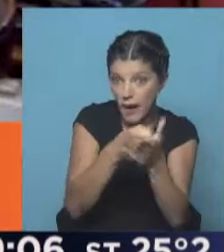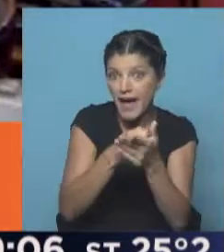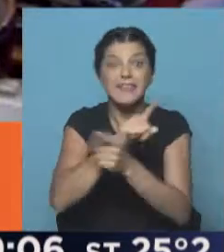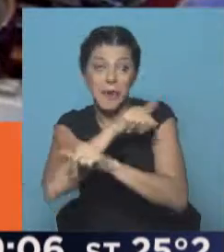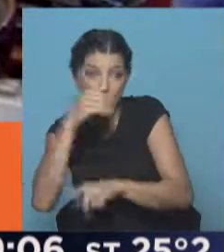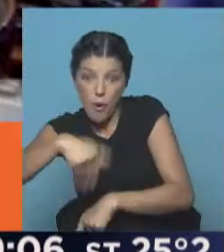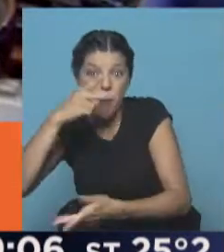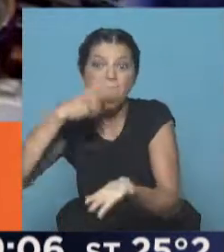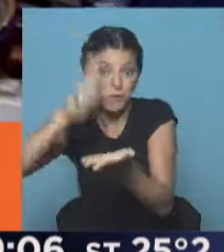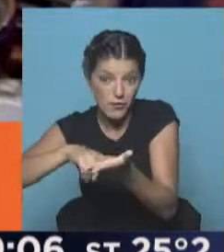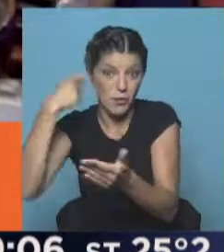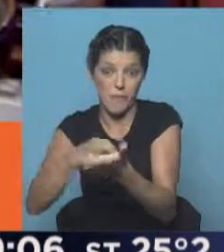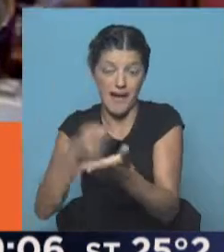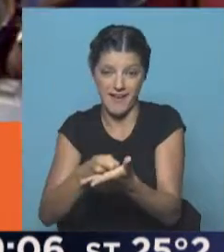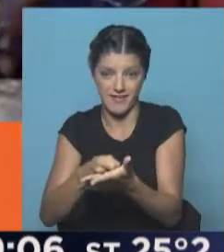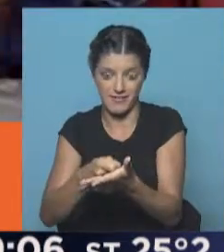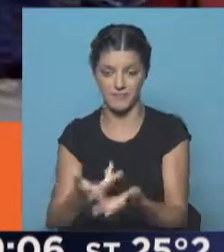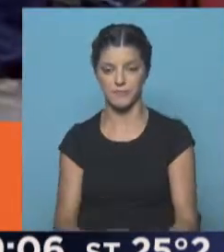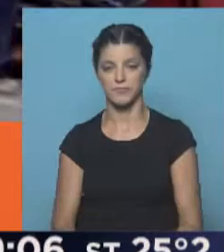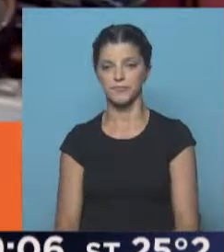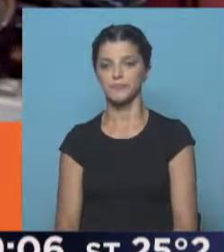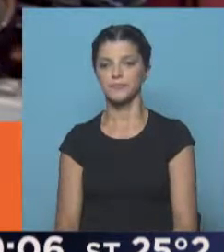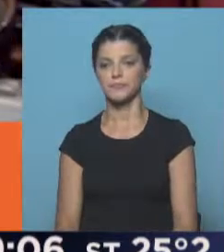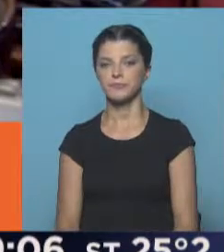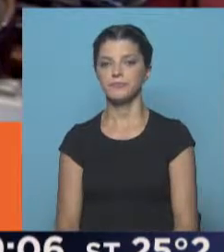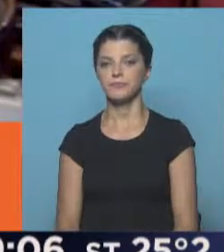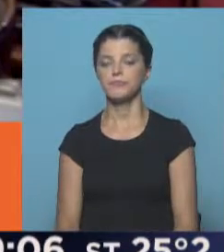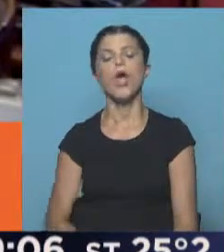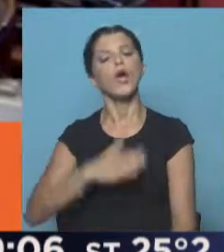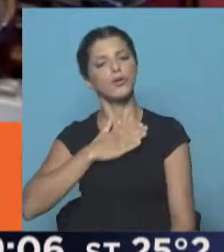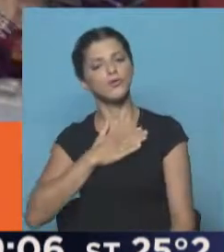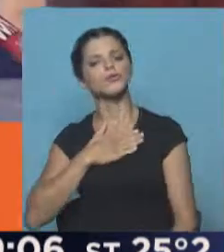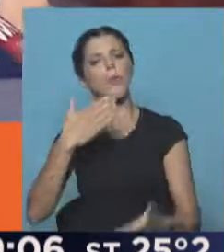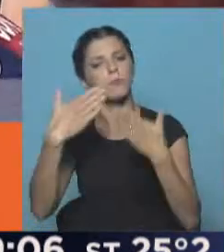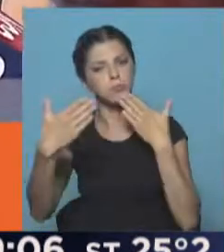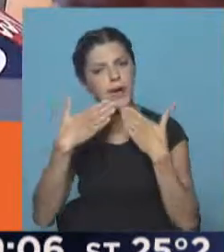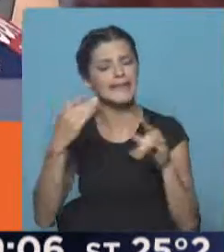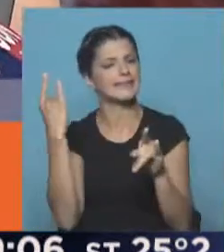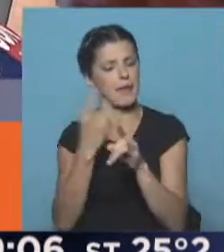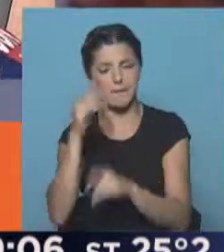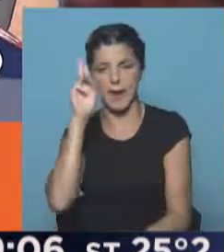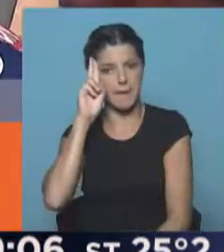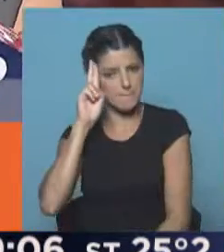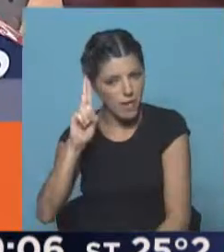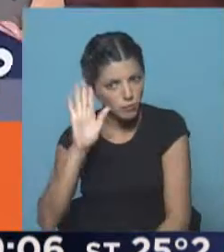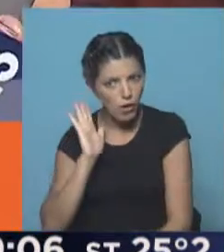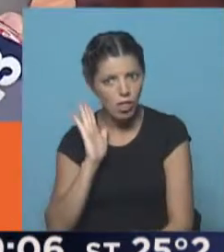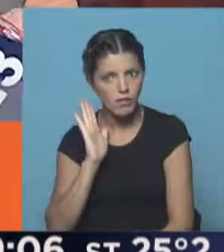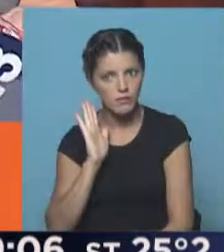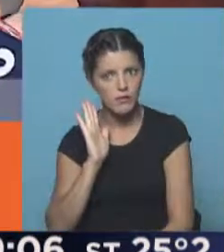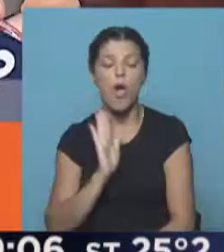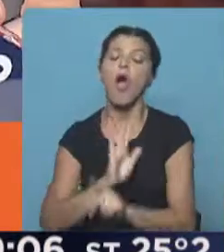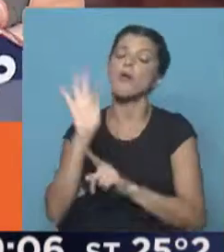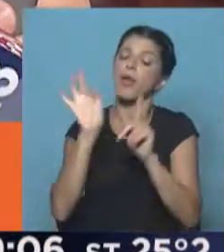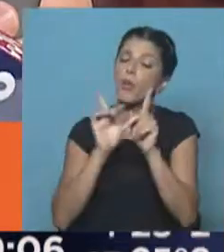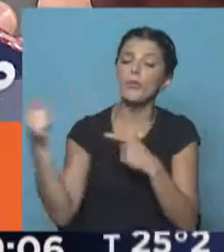tanto va a tener una gran diferencia. Nosotros tuvimos un debate, siempre mantuvimos el respeto, a pesar de la